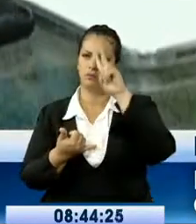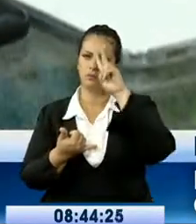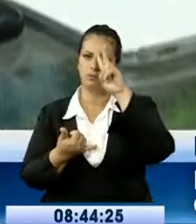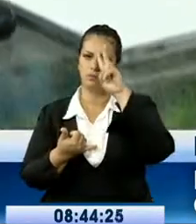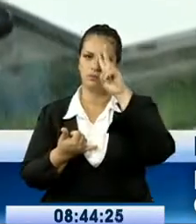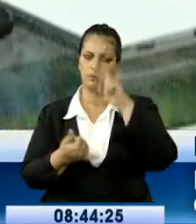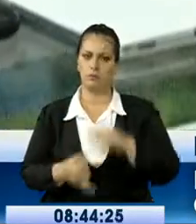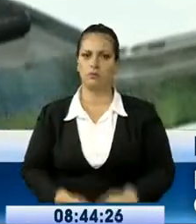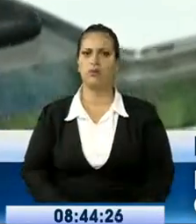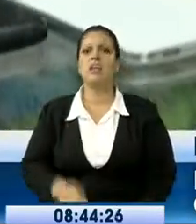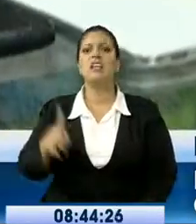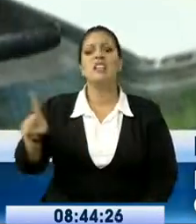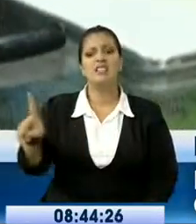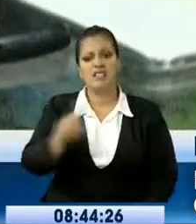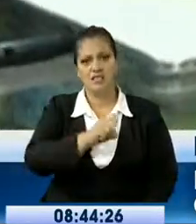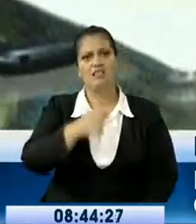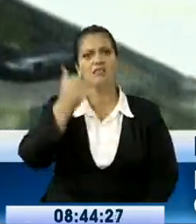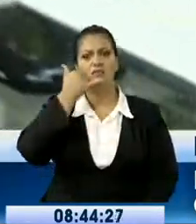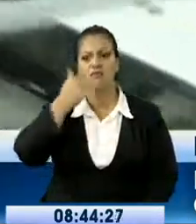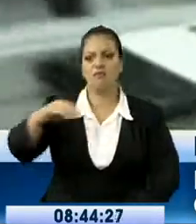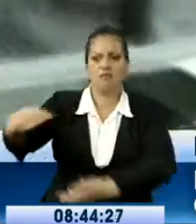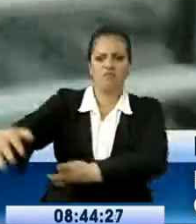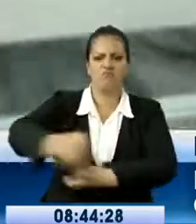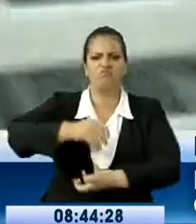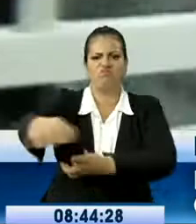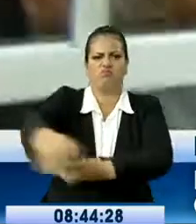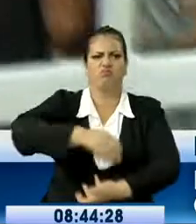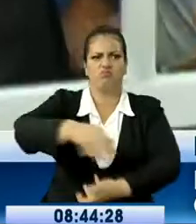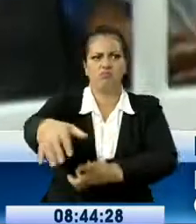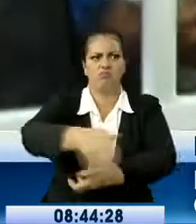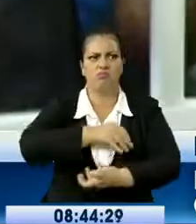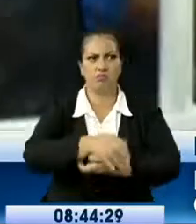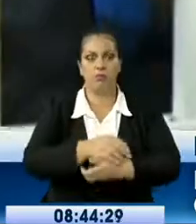100 teléfonos fueron incautados, ya que los encargados de